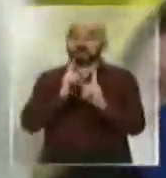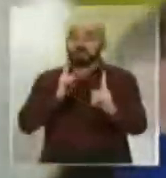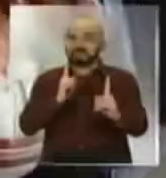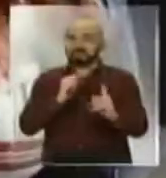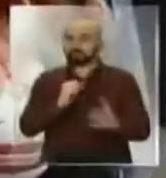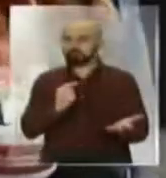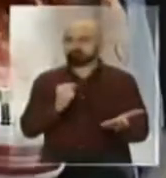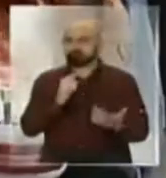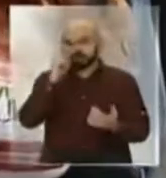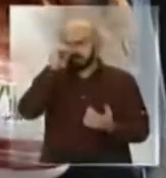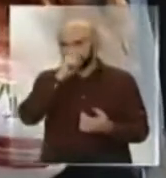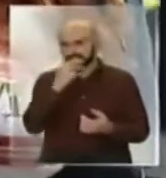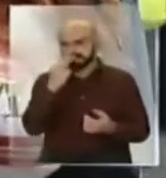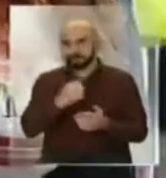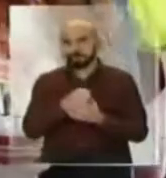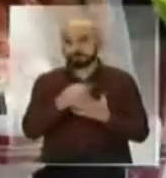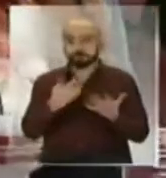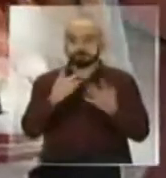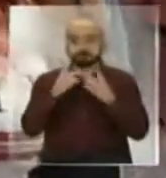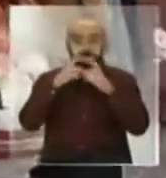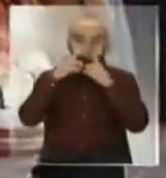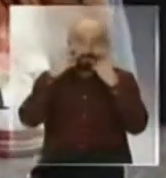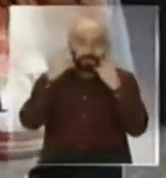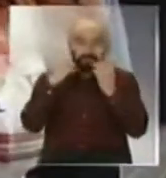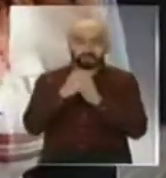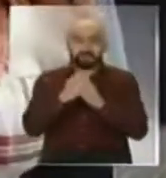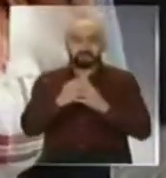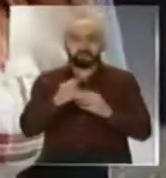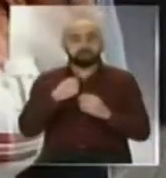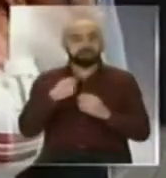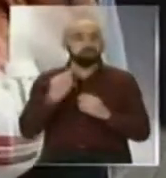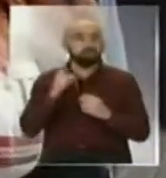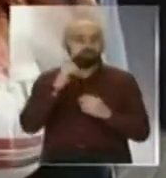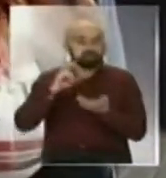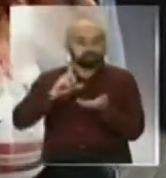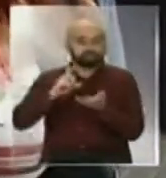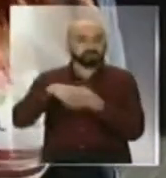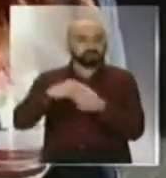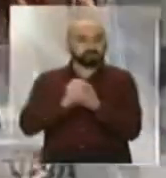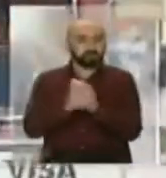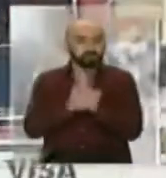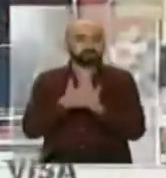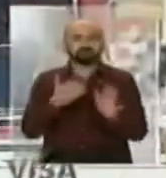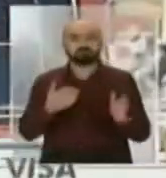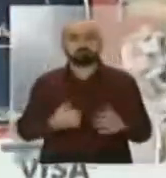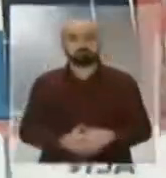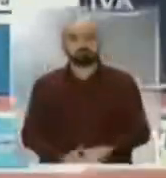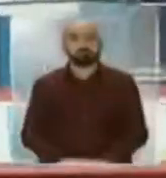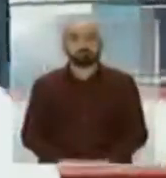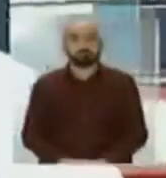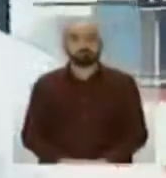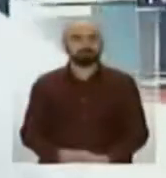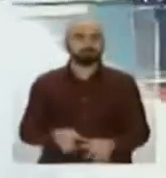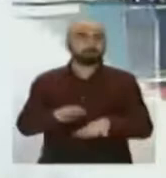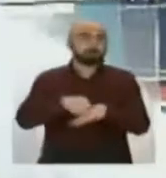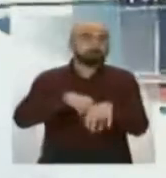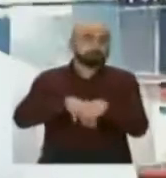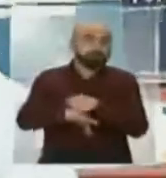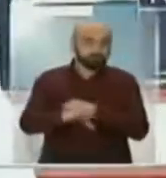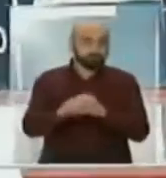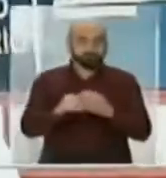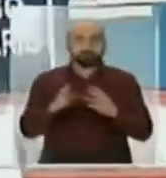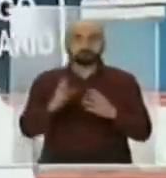difícil. O sea, la mascarilla, ando con mi botellita de alcohol gel aquí en el bolso. Tengo los guantes, la